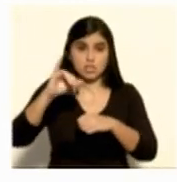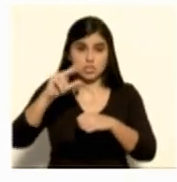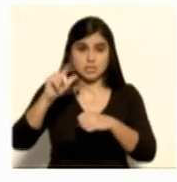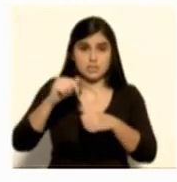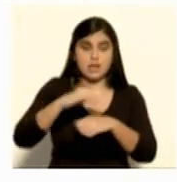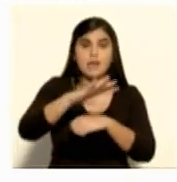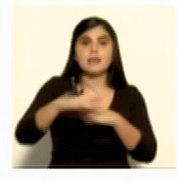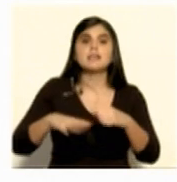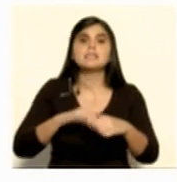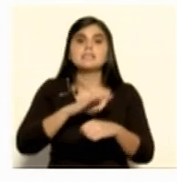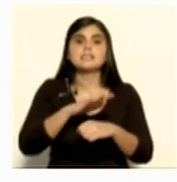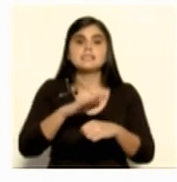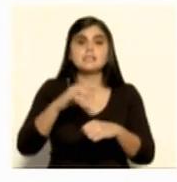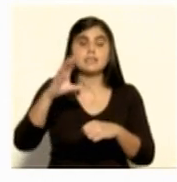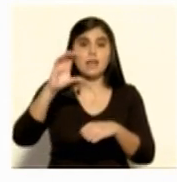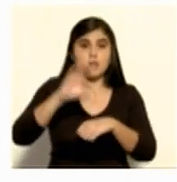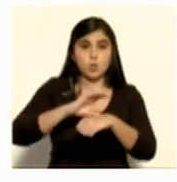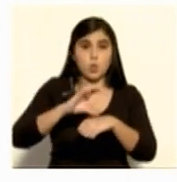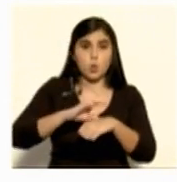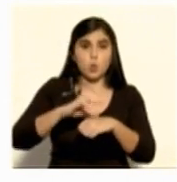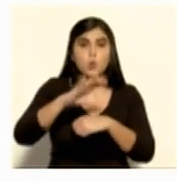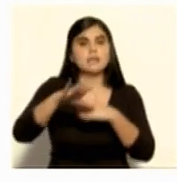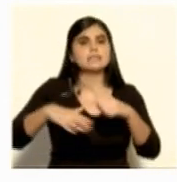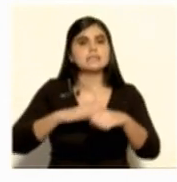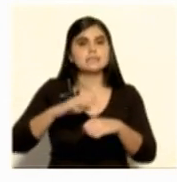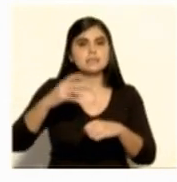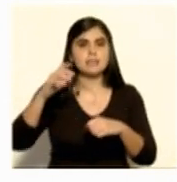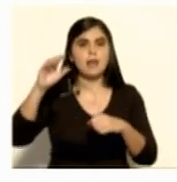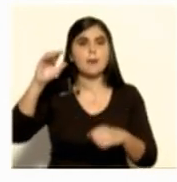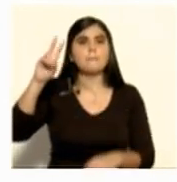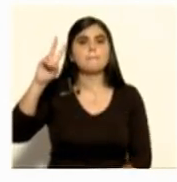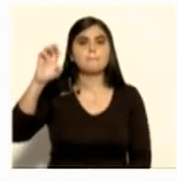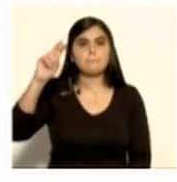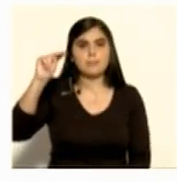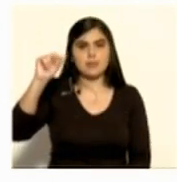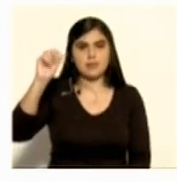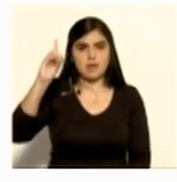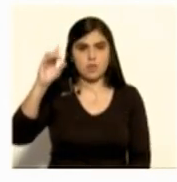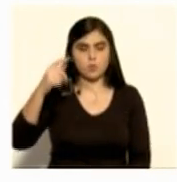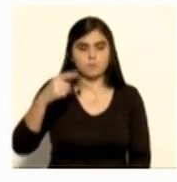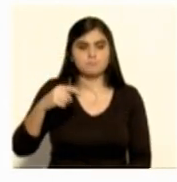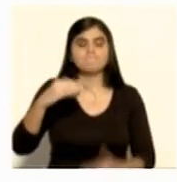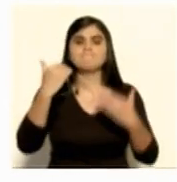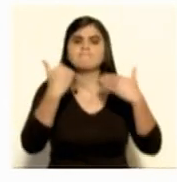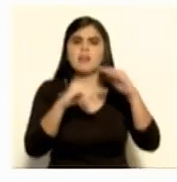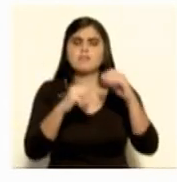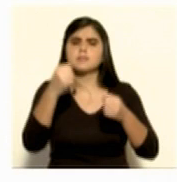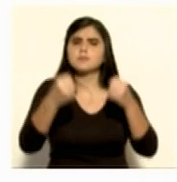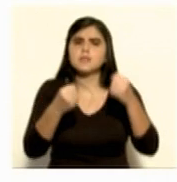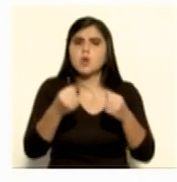Coco e Isla Venado. En cuanto a la restricción vehicular,